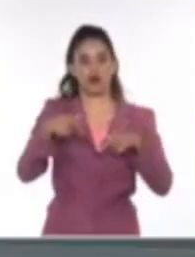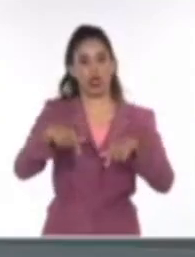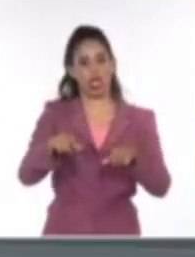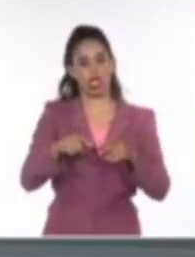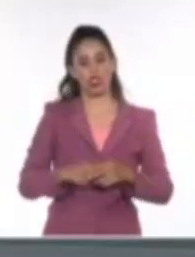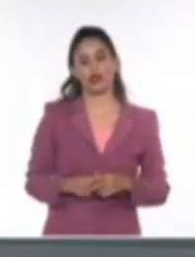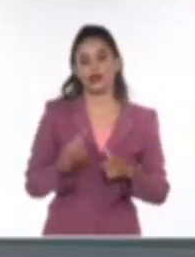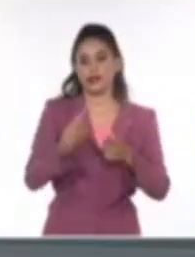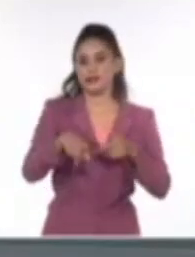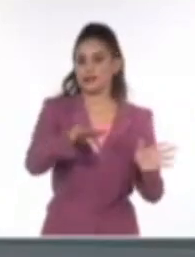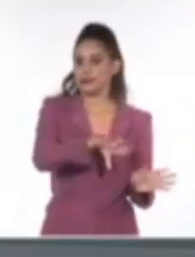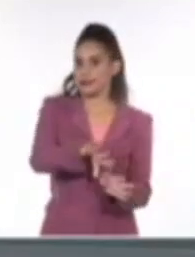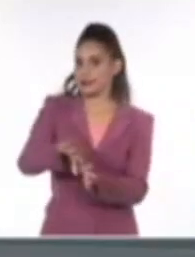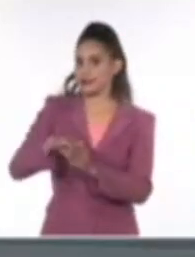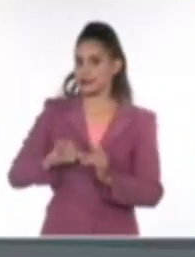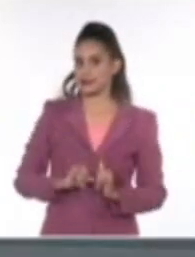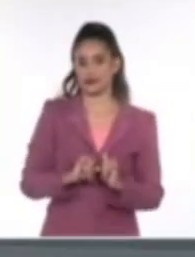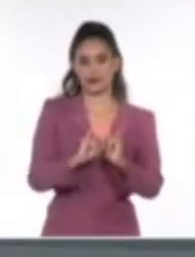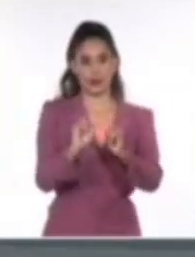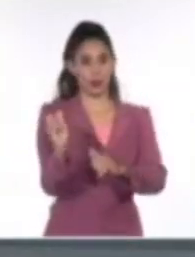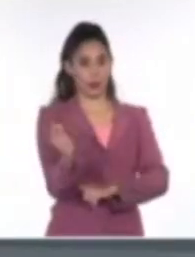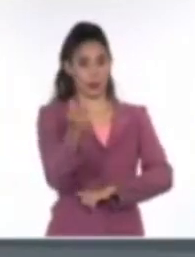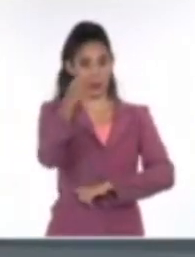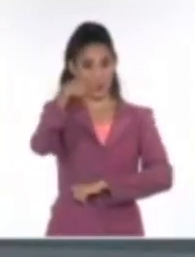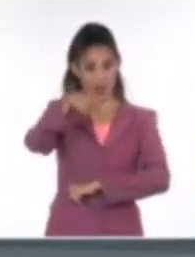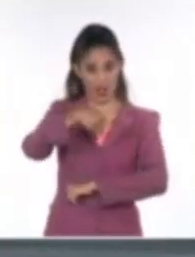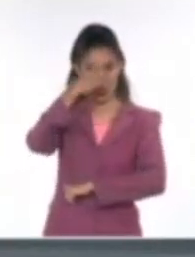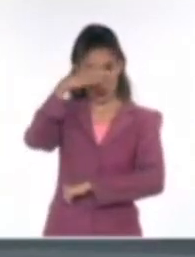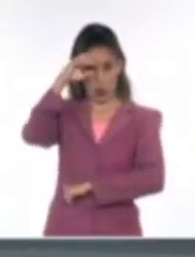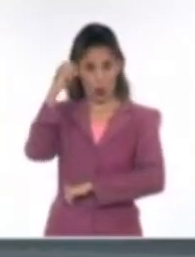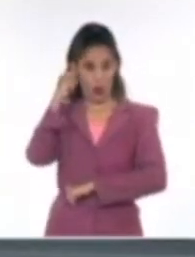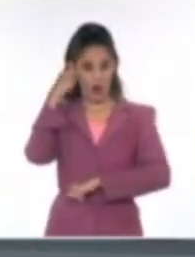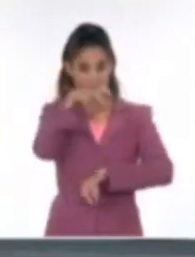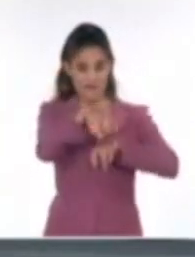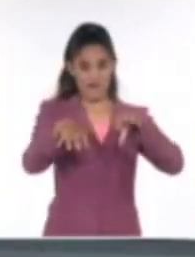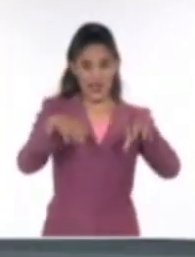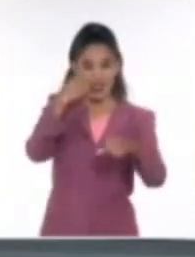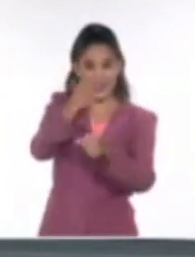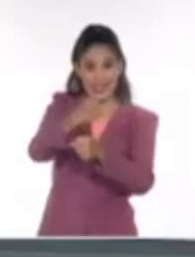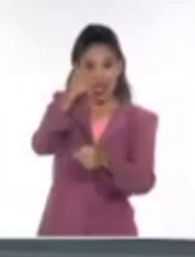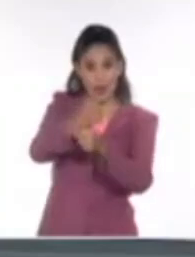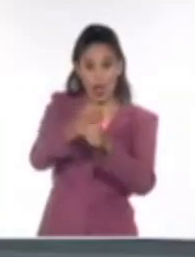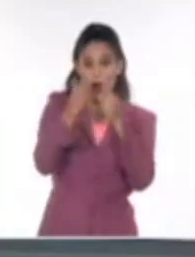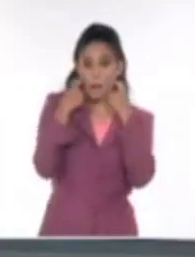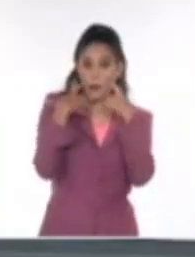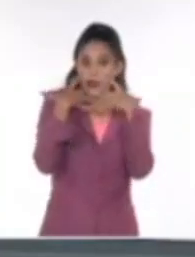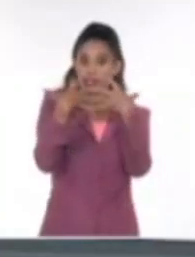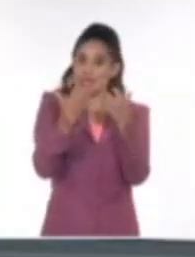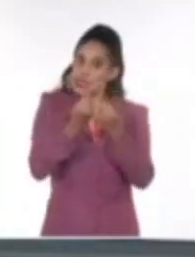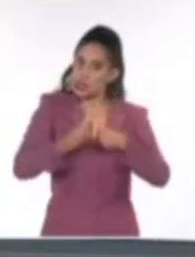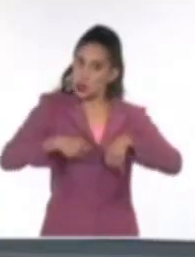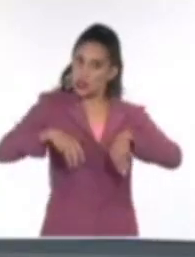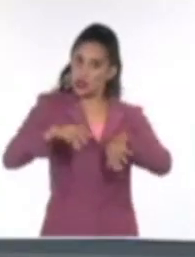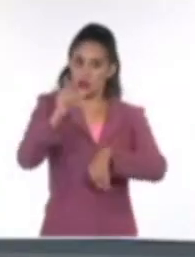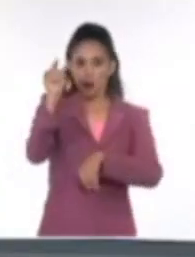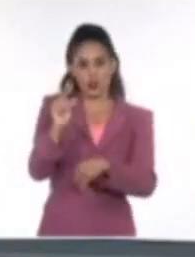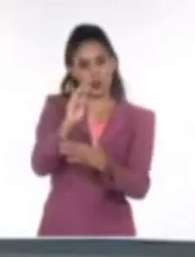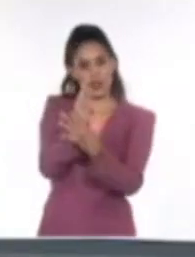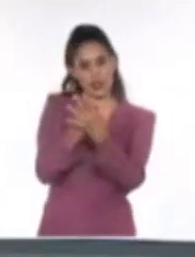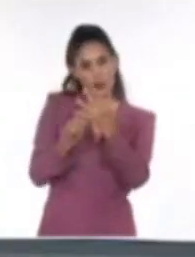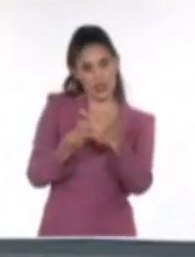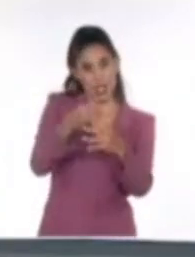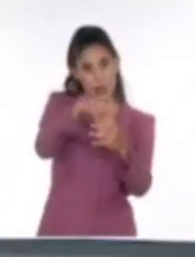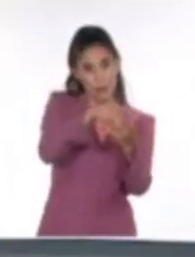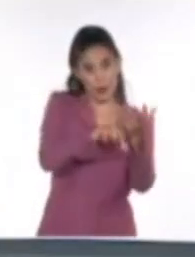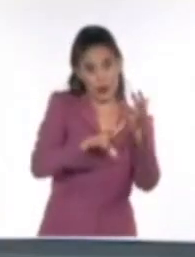Vamos con más. Por primera vez en Cuba tuvo lugar una feria de empleo y oportunidades para personas en situación de discapacidad. Santiago de Cuba acogió